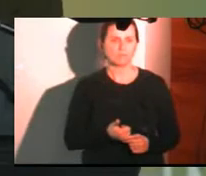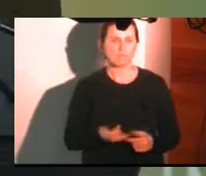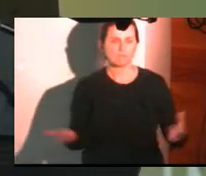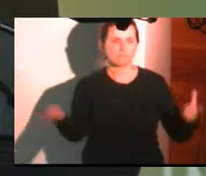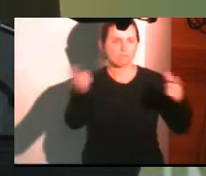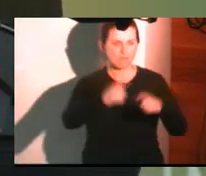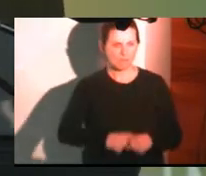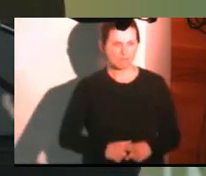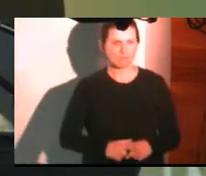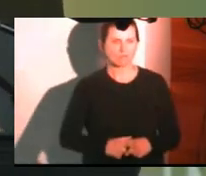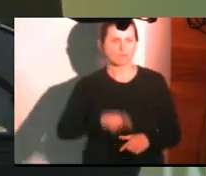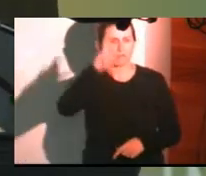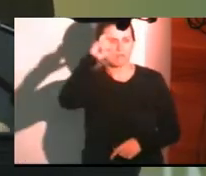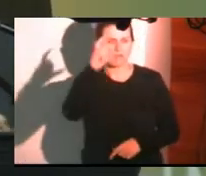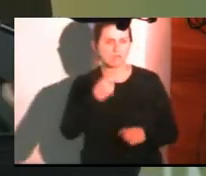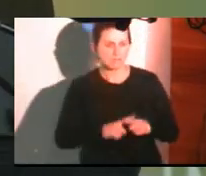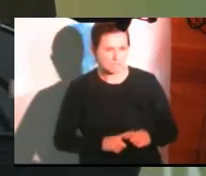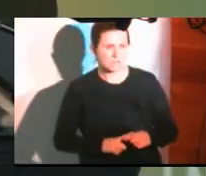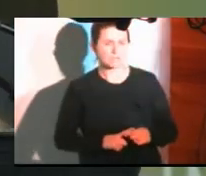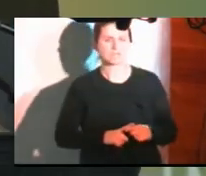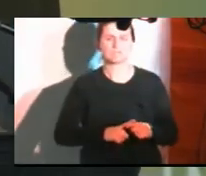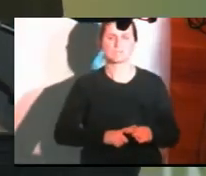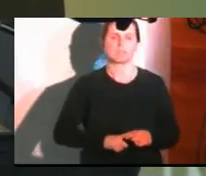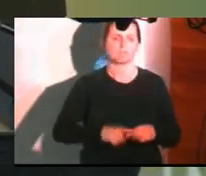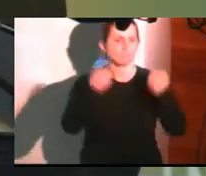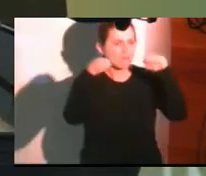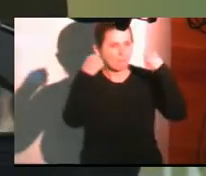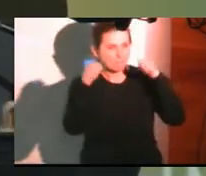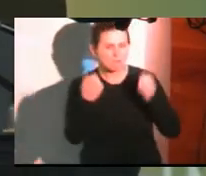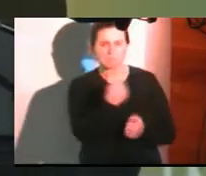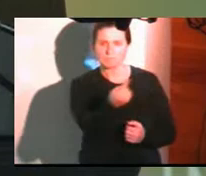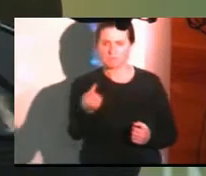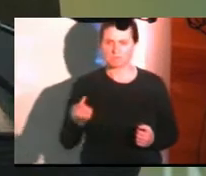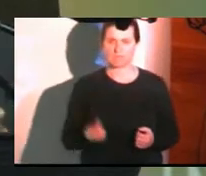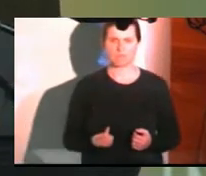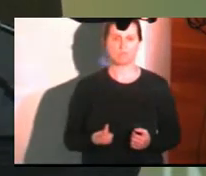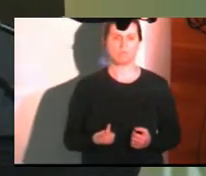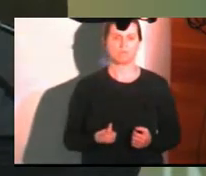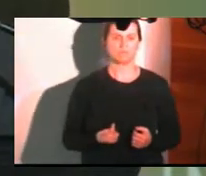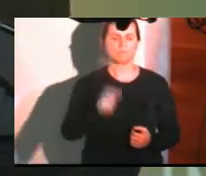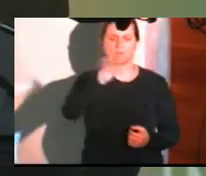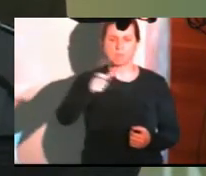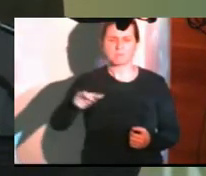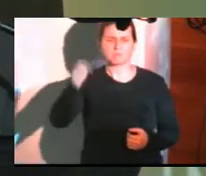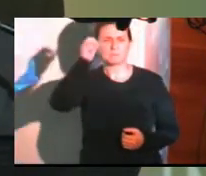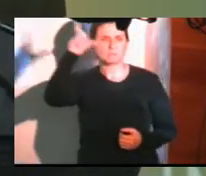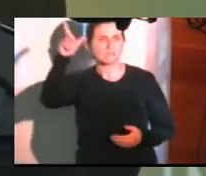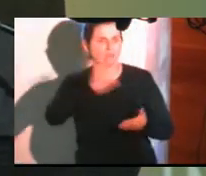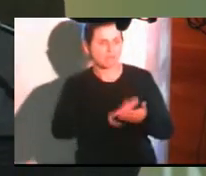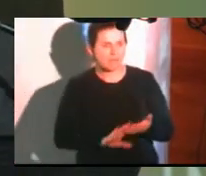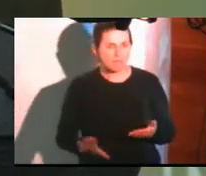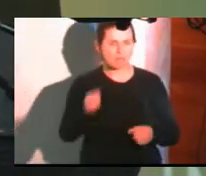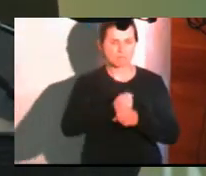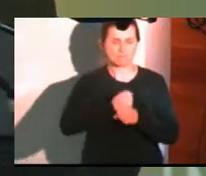juntar la experiencia, las buenas prácticas, aquellos que han innovado en la gestión